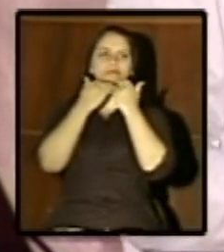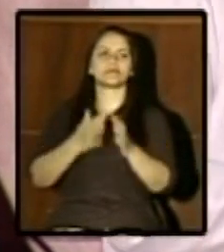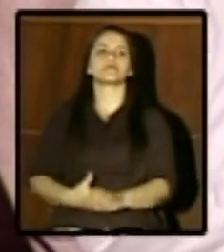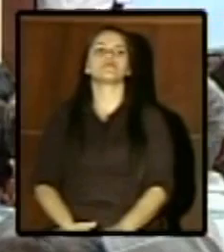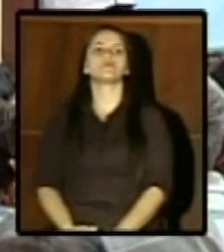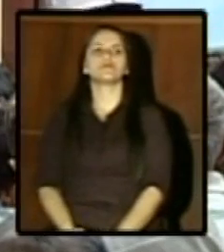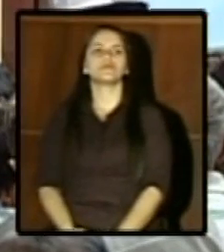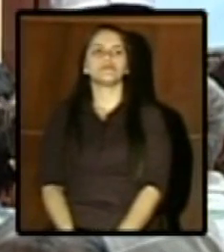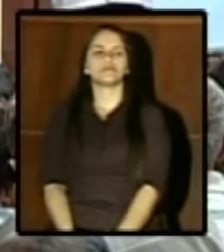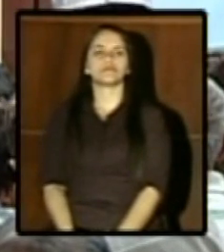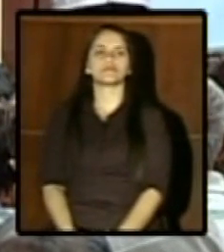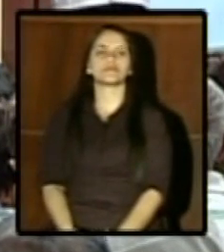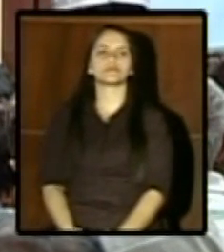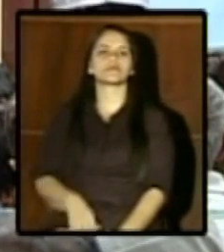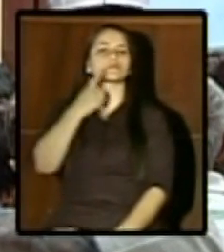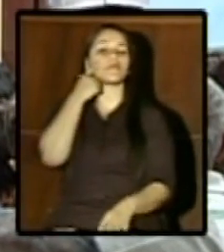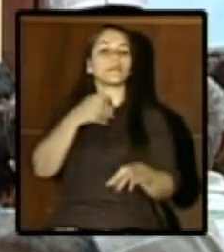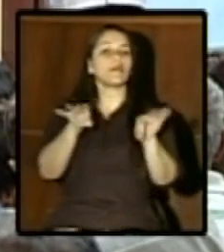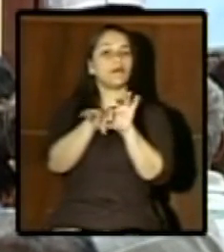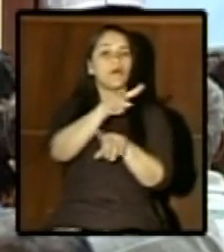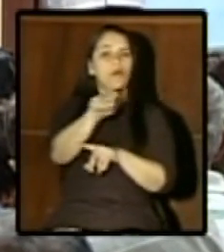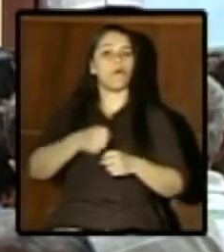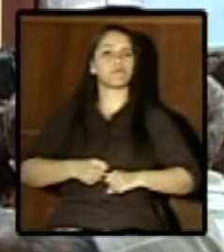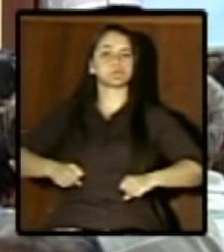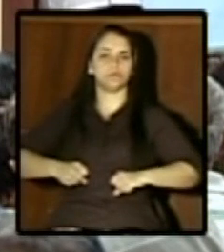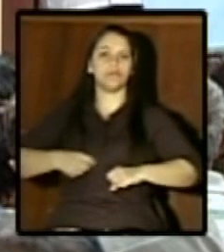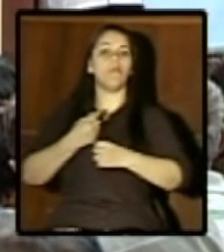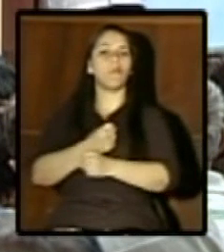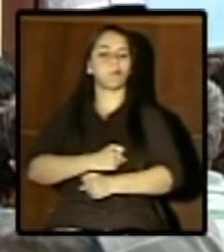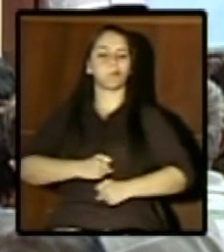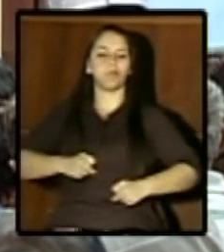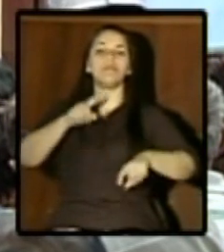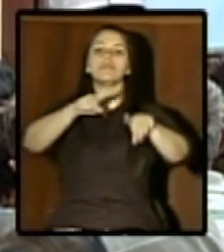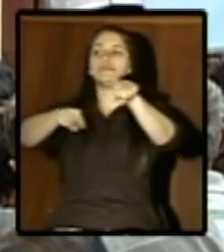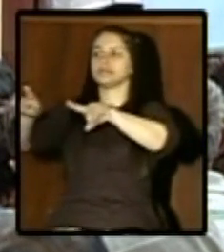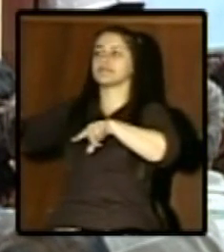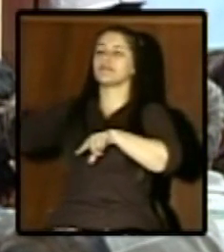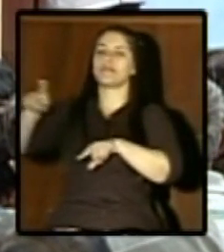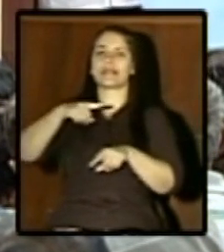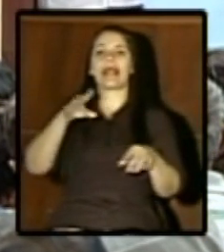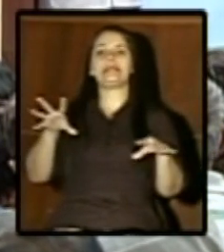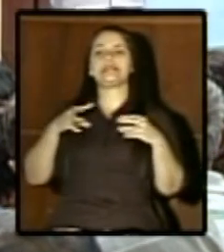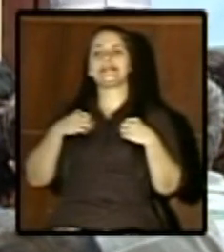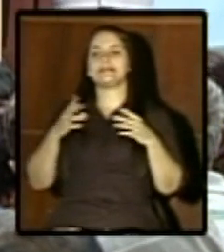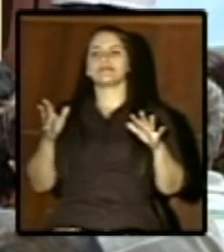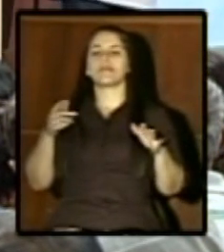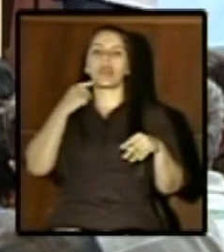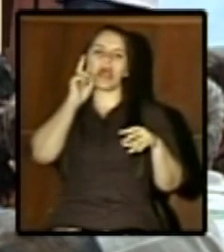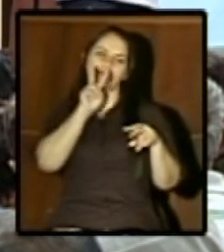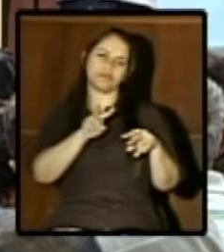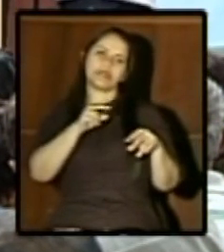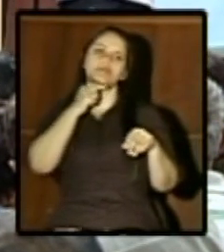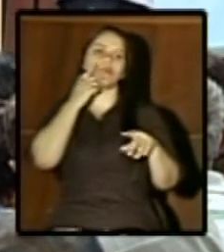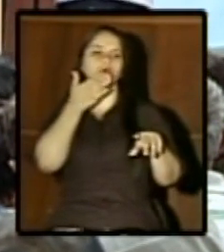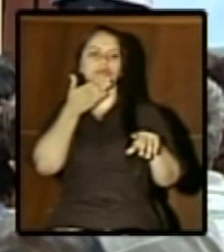por qué. ¿Listo? Otro factor de riesgo muy importante es la obesidad. Hay pues colegas que, hay